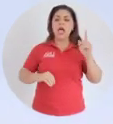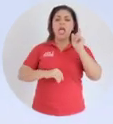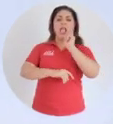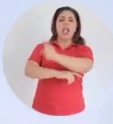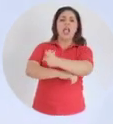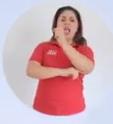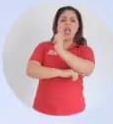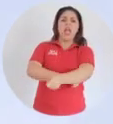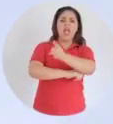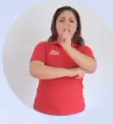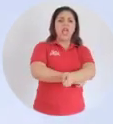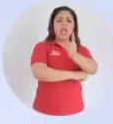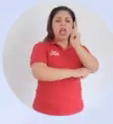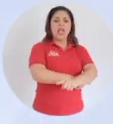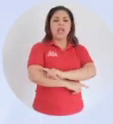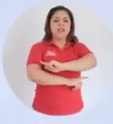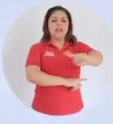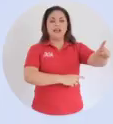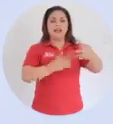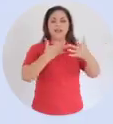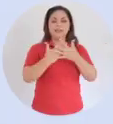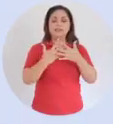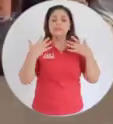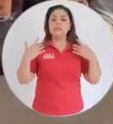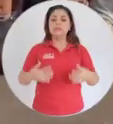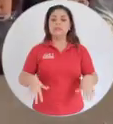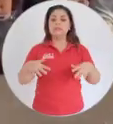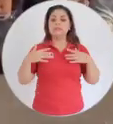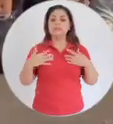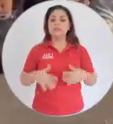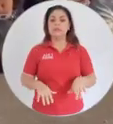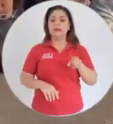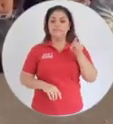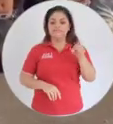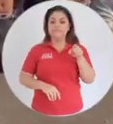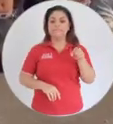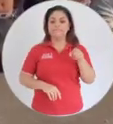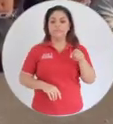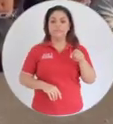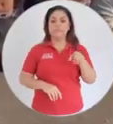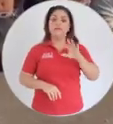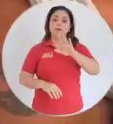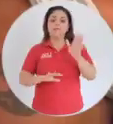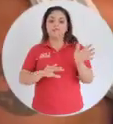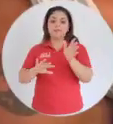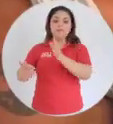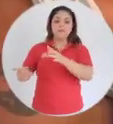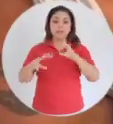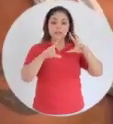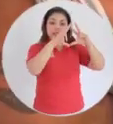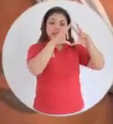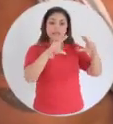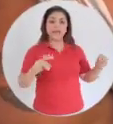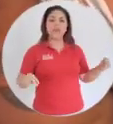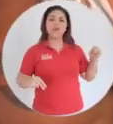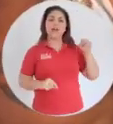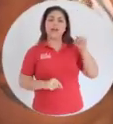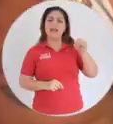le ha costado a la humanidad. En Nicaragua fue una reversión